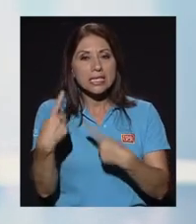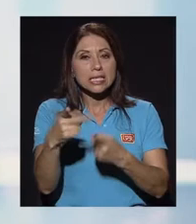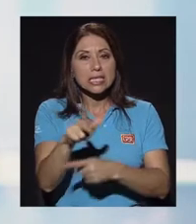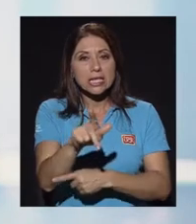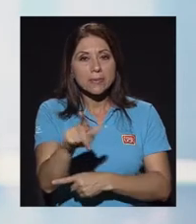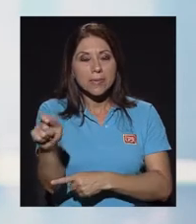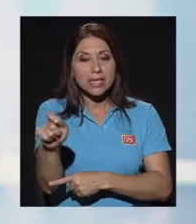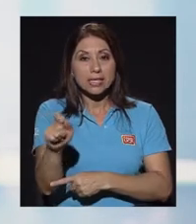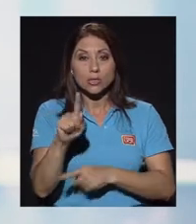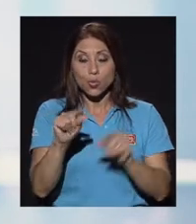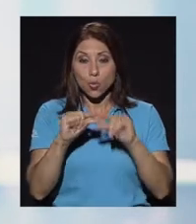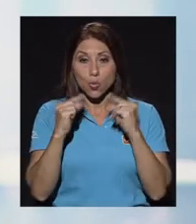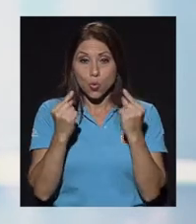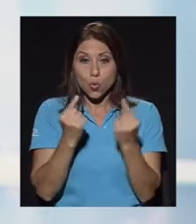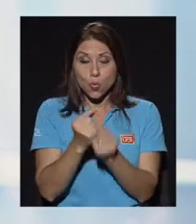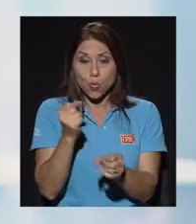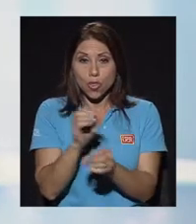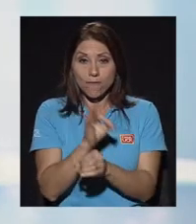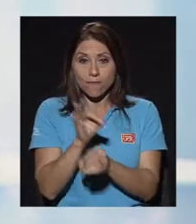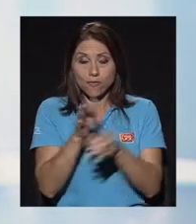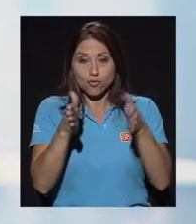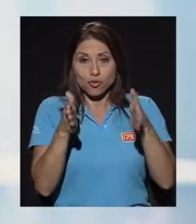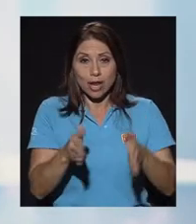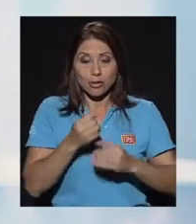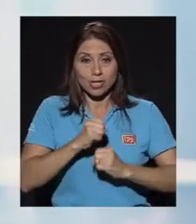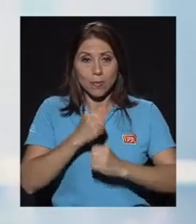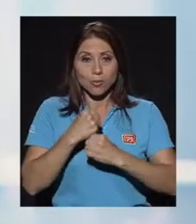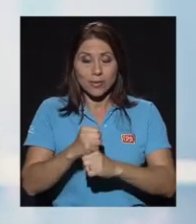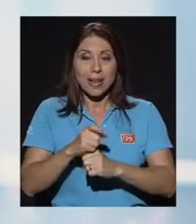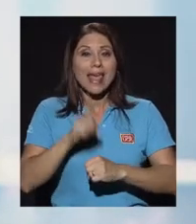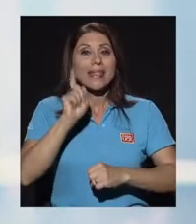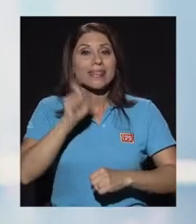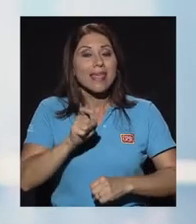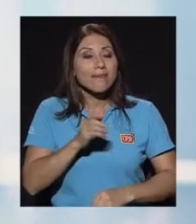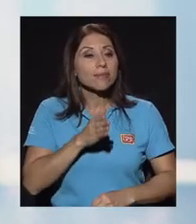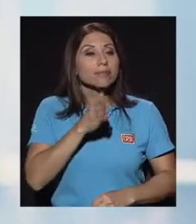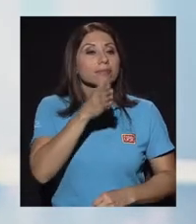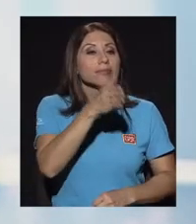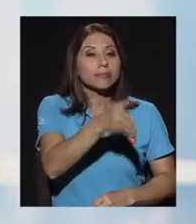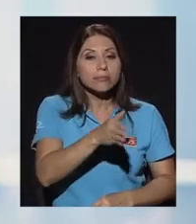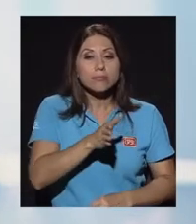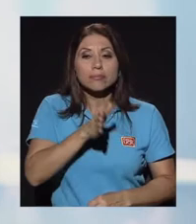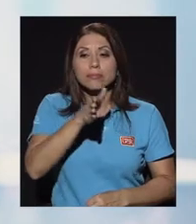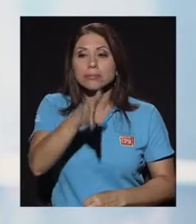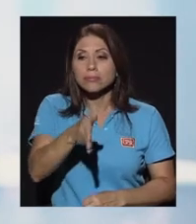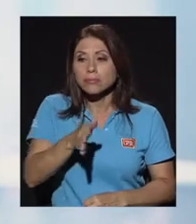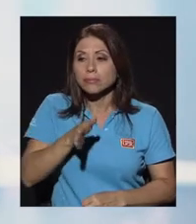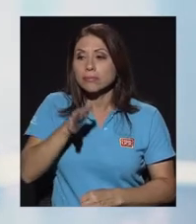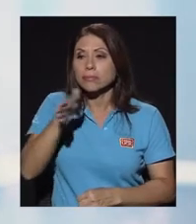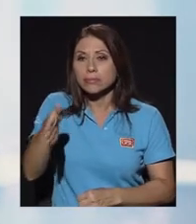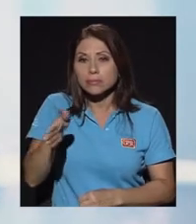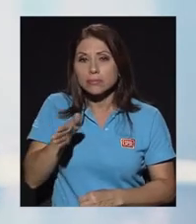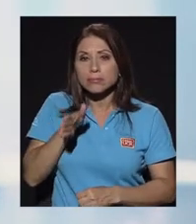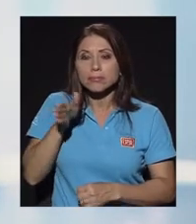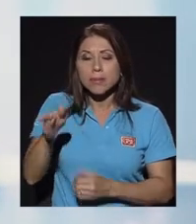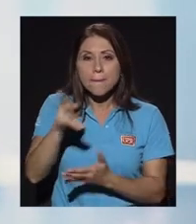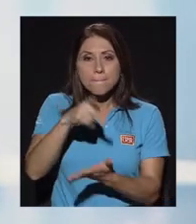funcionarios de la municipalidad se trasladen a cada parque de los distritos